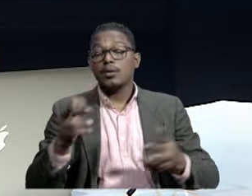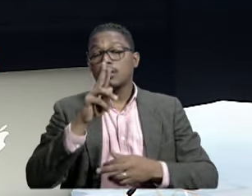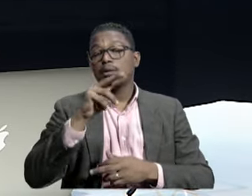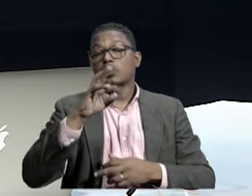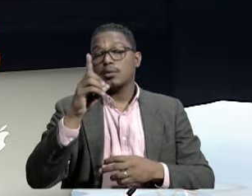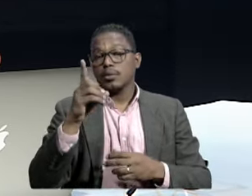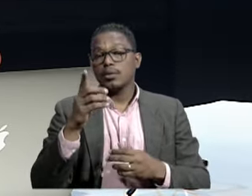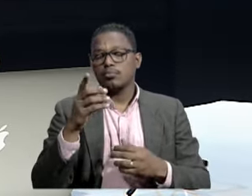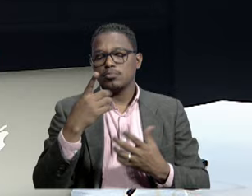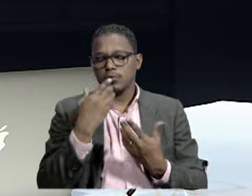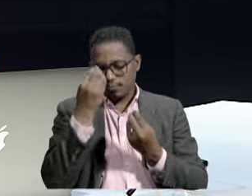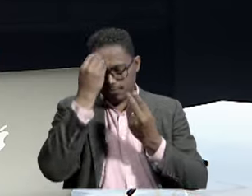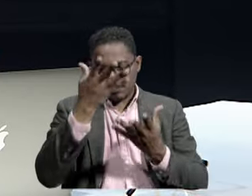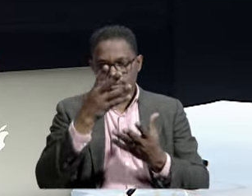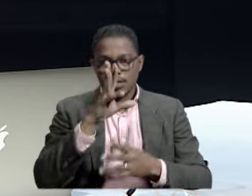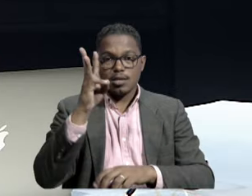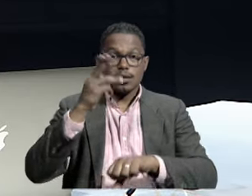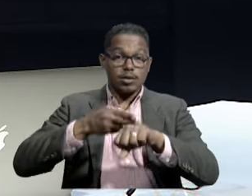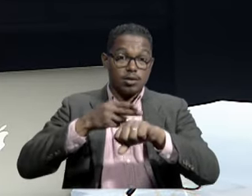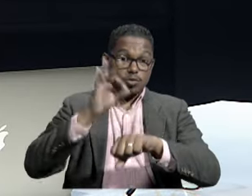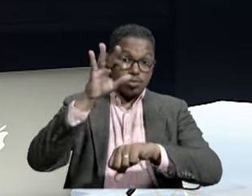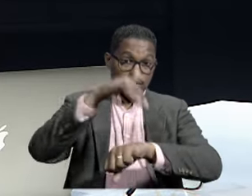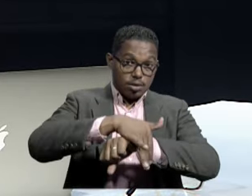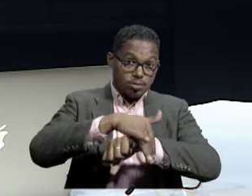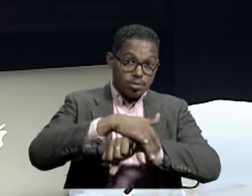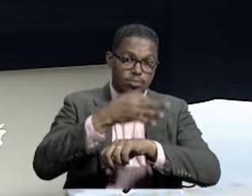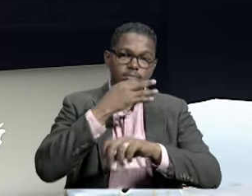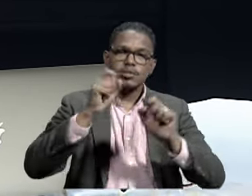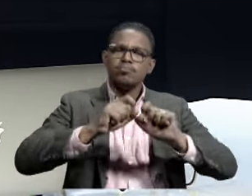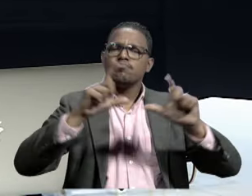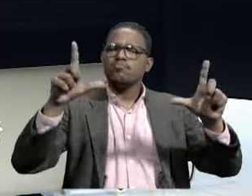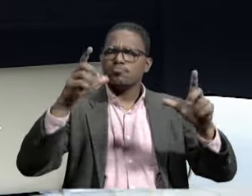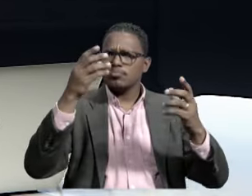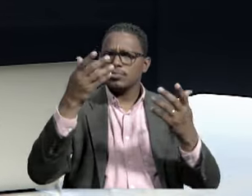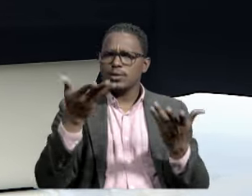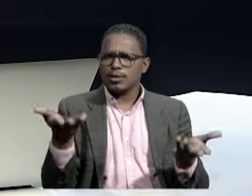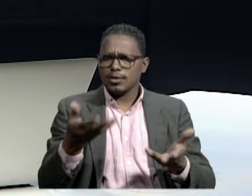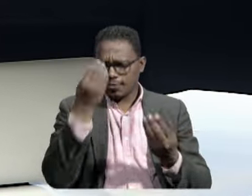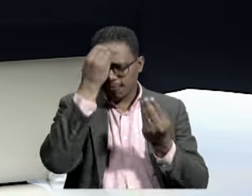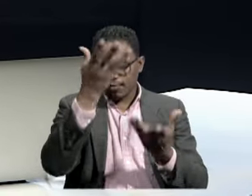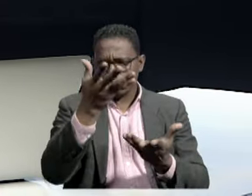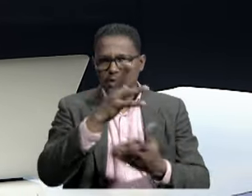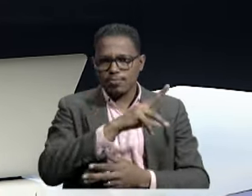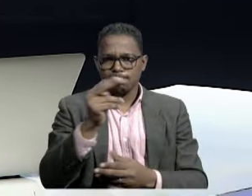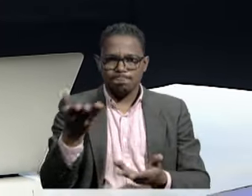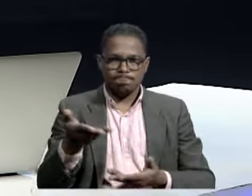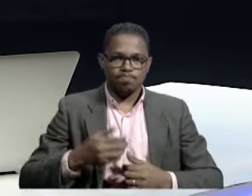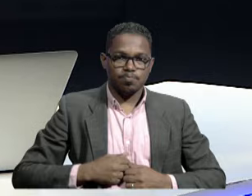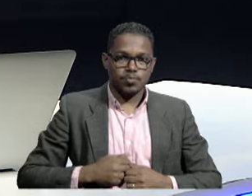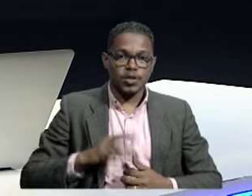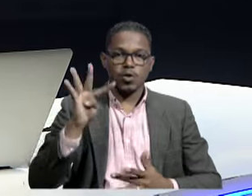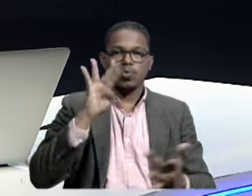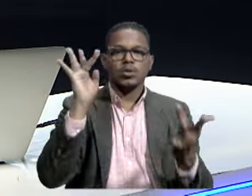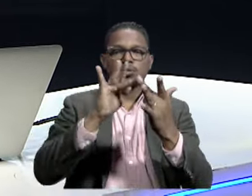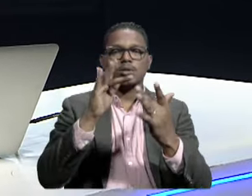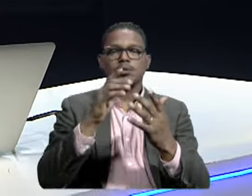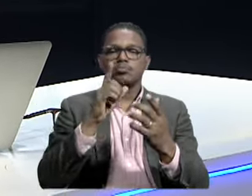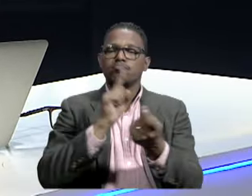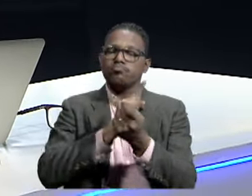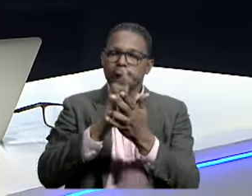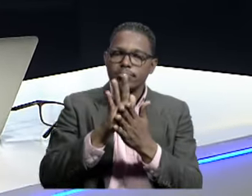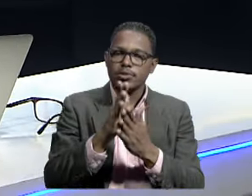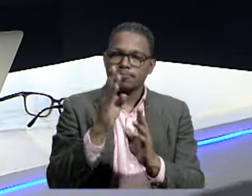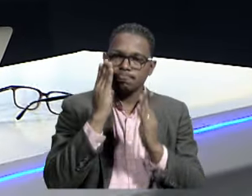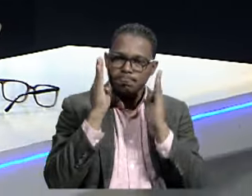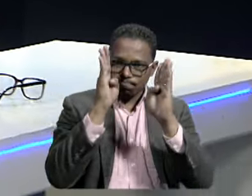mantenga la sintonía 6 de la tarde 9 de la noche nuestras próximas emisiones informativas de Central de noticias el cuatro conecta un gusto haberles